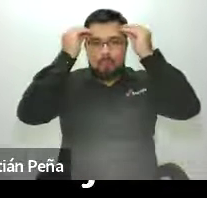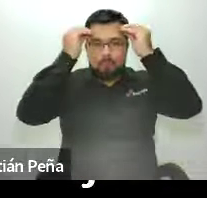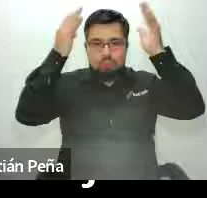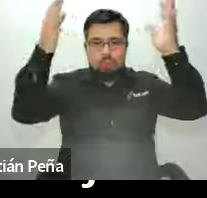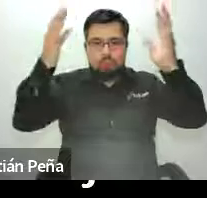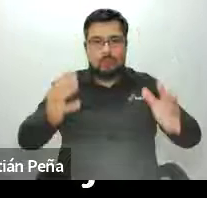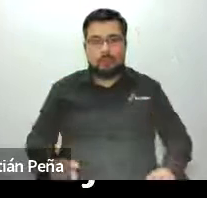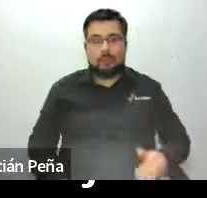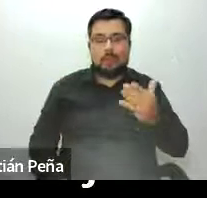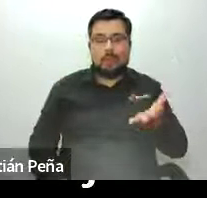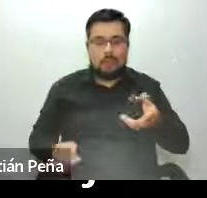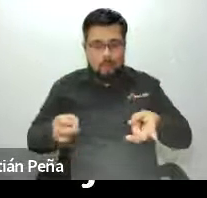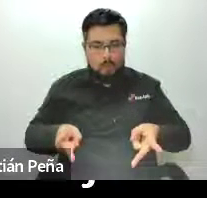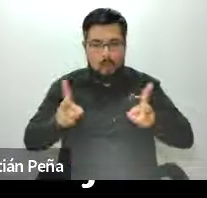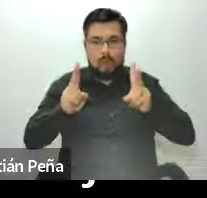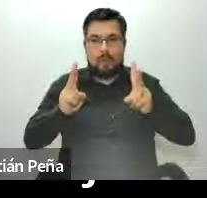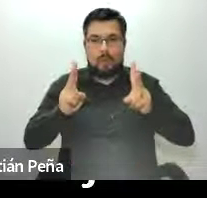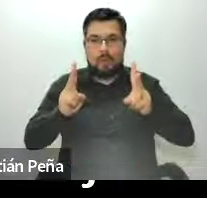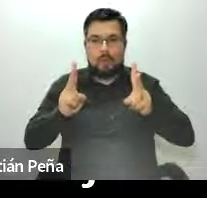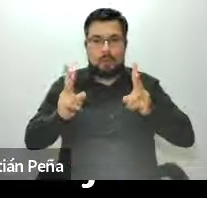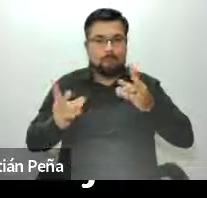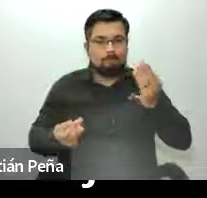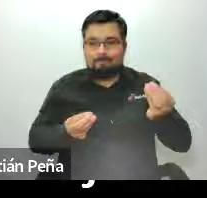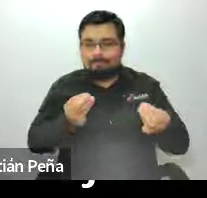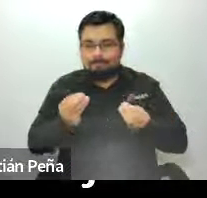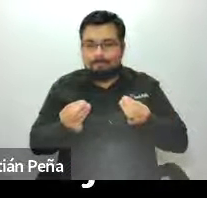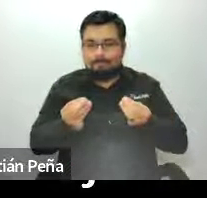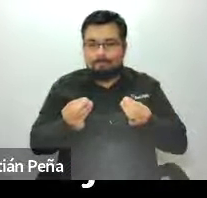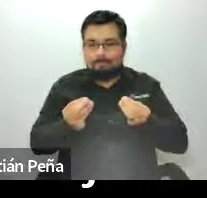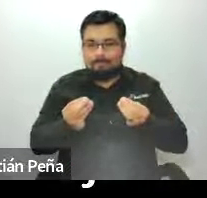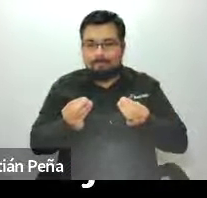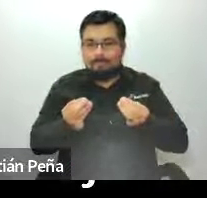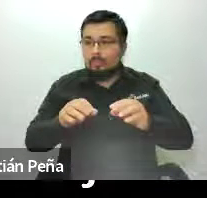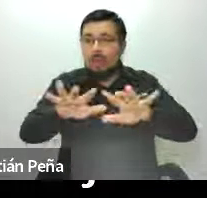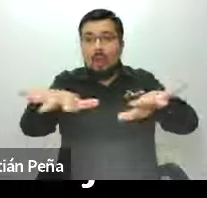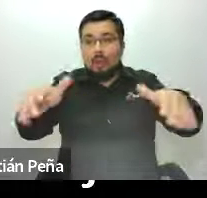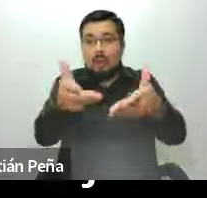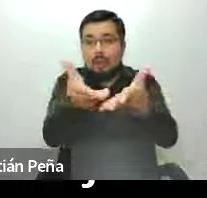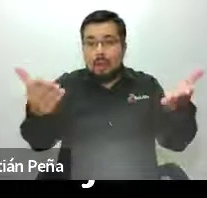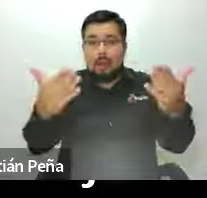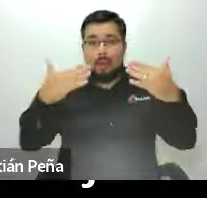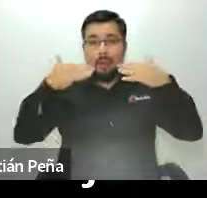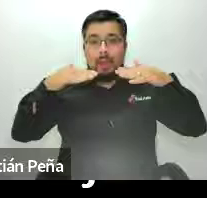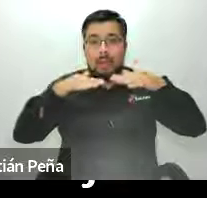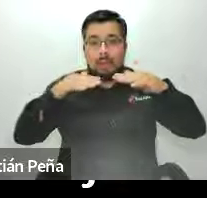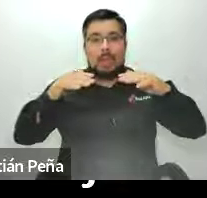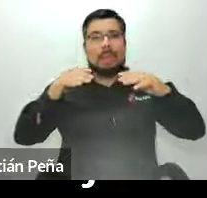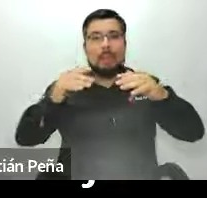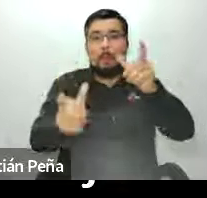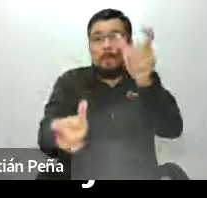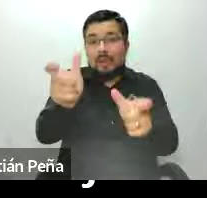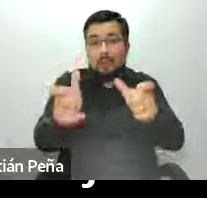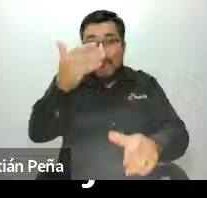y nos permitió de alguna manera pedirle a estos expertos que les habíamos contado en la priorización